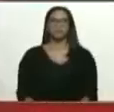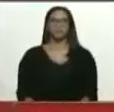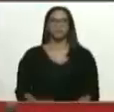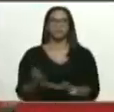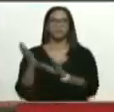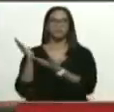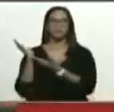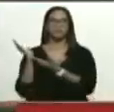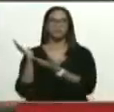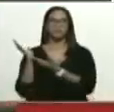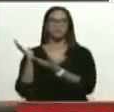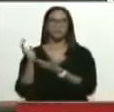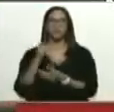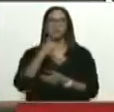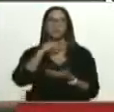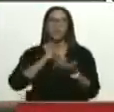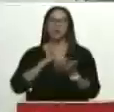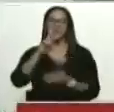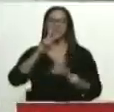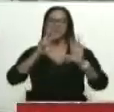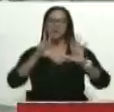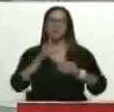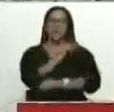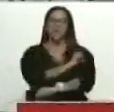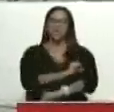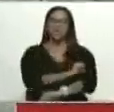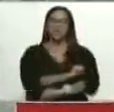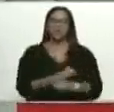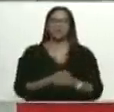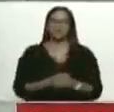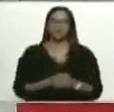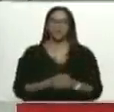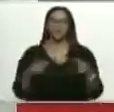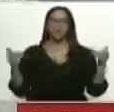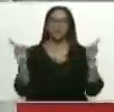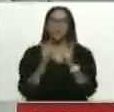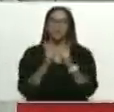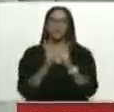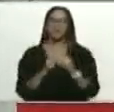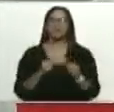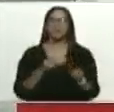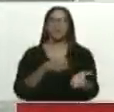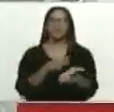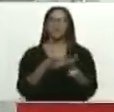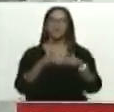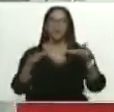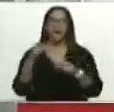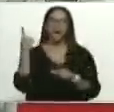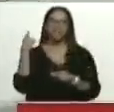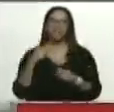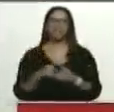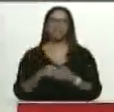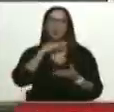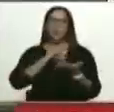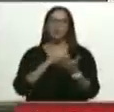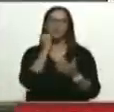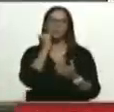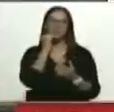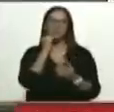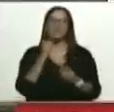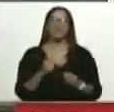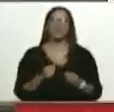Un muerto y 28 heridos. Resumen oficial de los sucesos de ayer. Un muerto durante los disturbios efectuados. En este